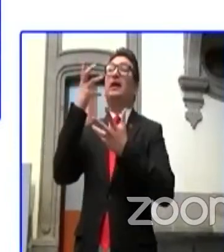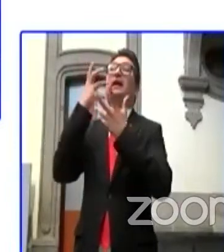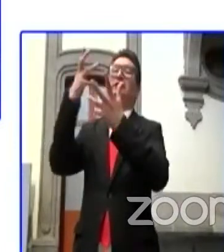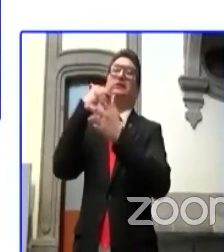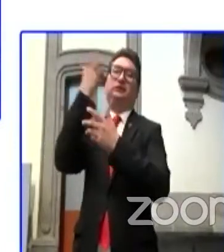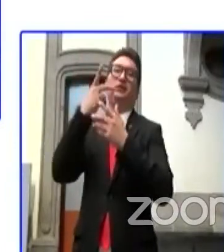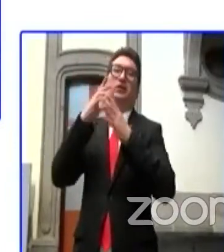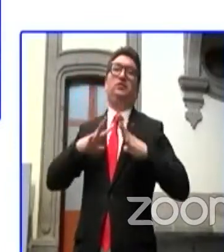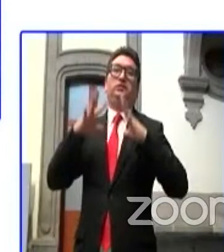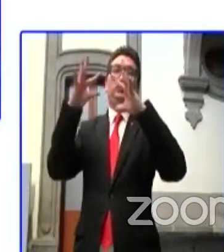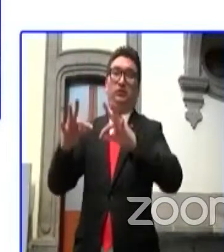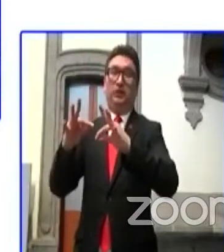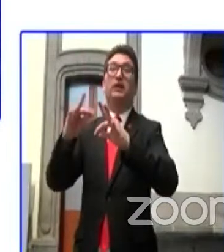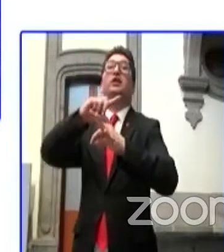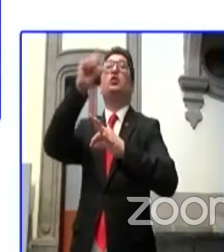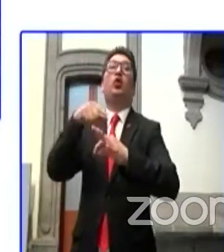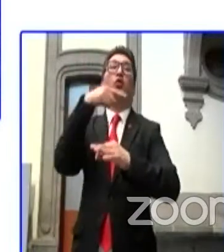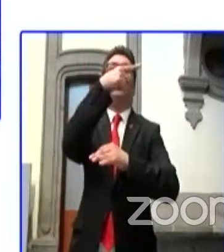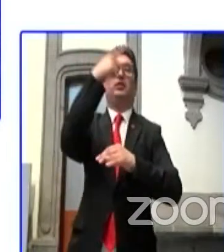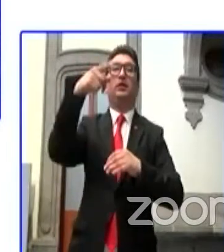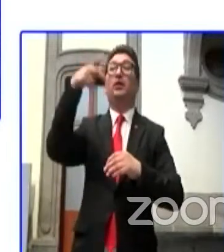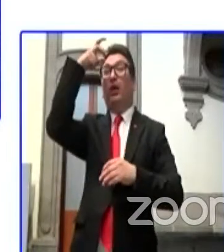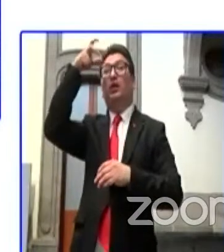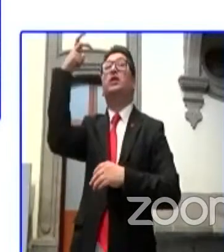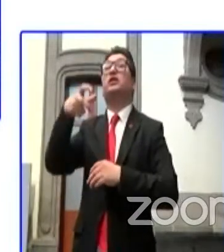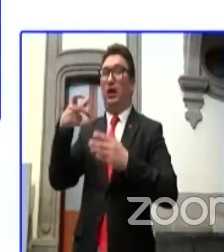lo puedan lograr. Hidalgo.